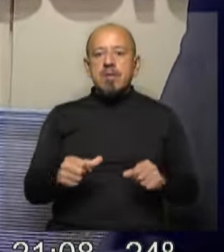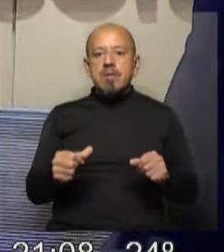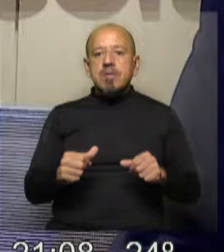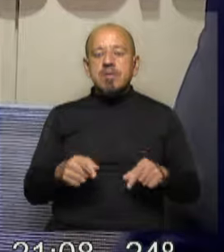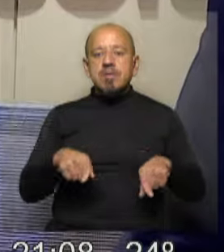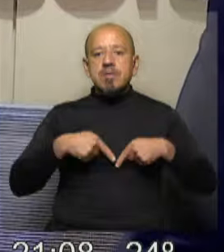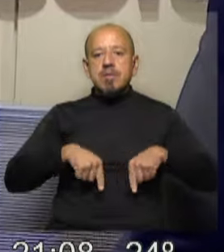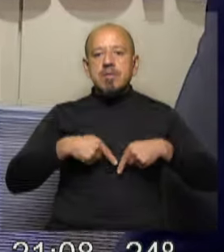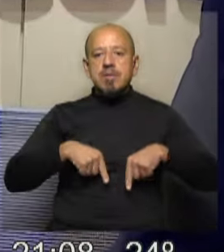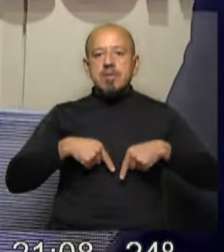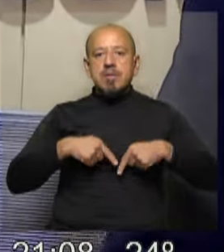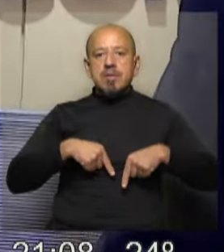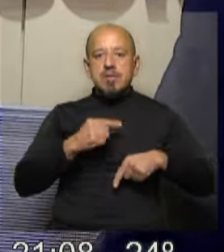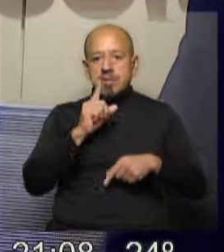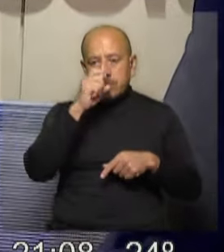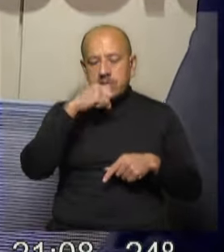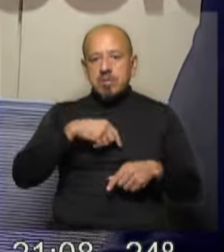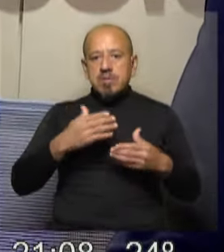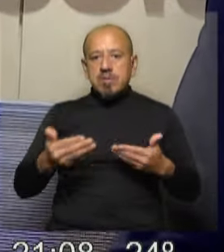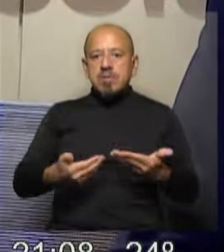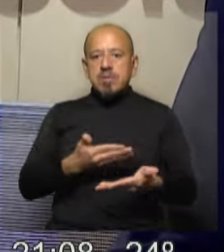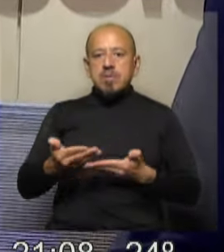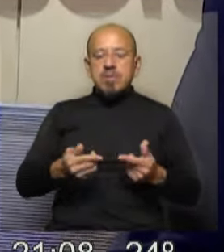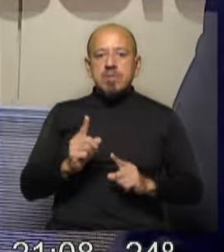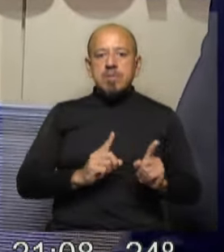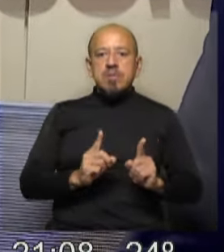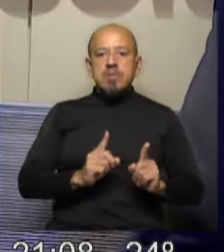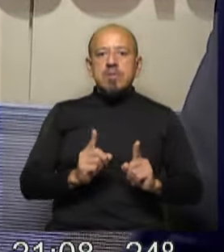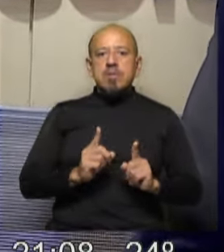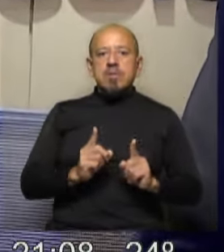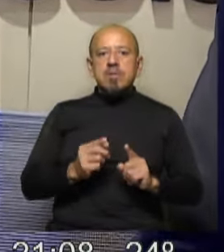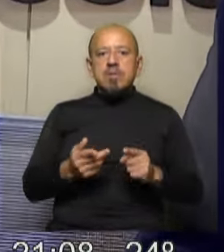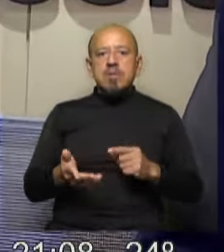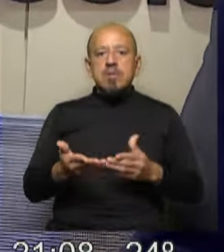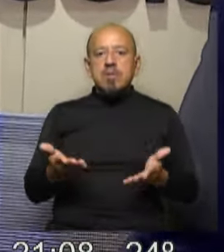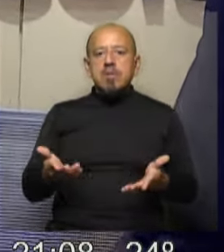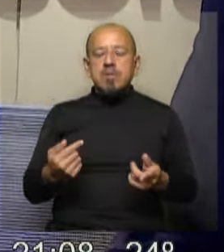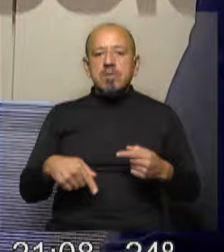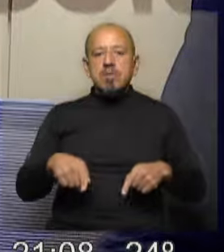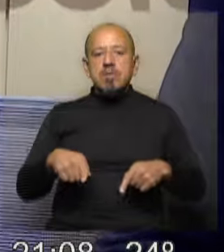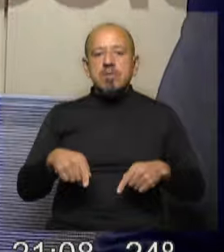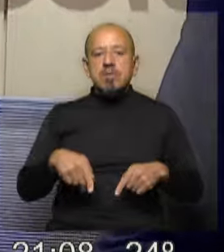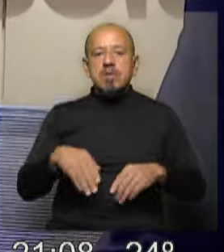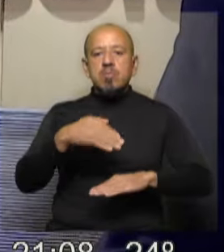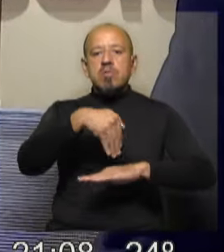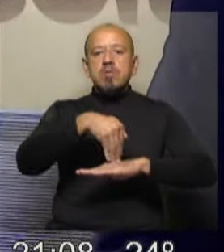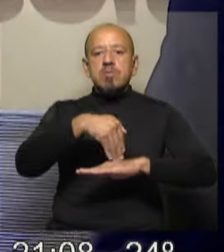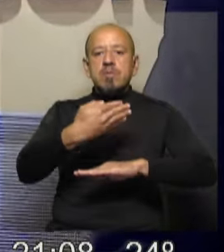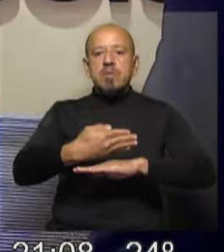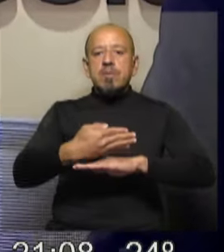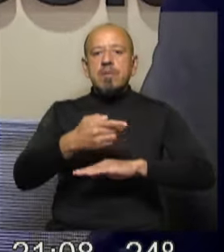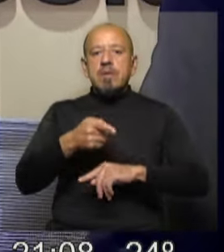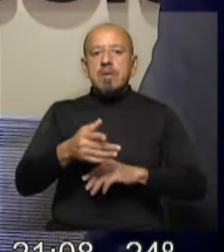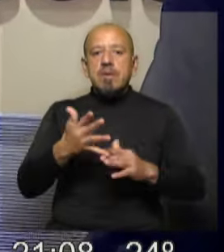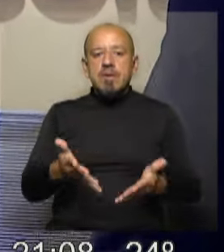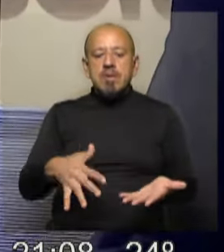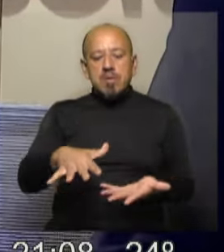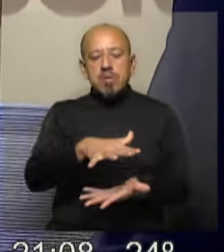de Montevideo con participación de la Universidad de la República y el municipio B, este espacio